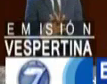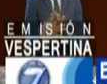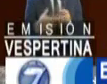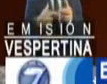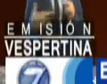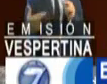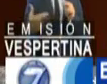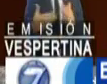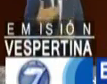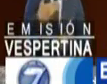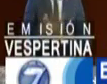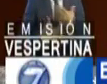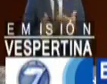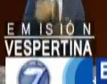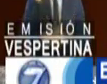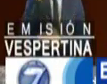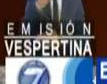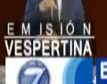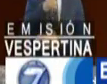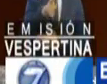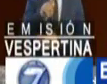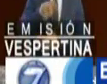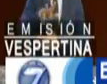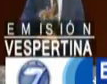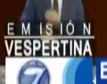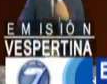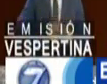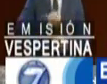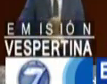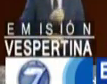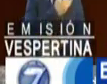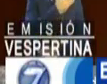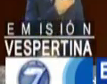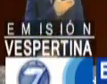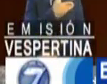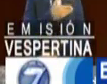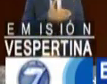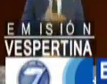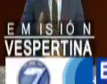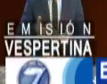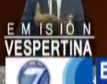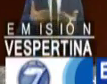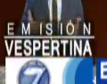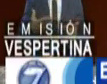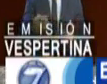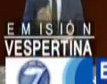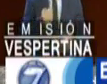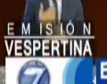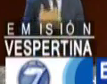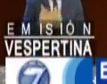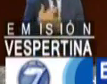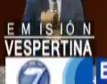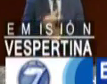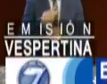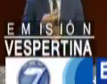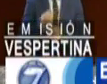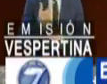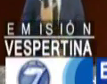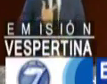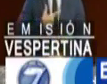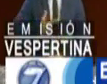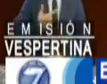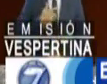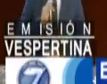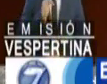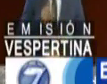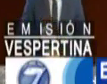después, con el mayor de los gustos, acepté la honrosa invitación que me hicieran. Así, expreso